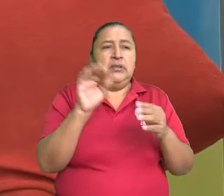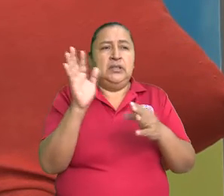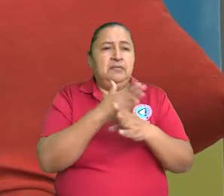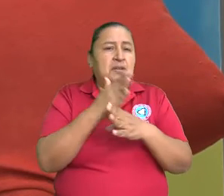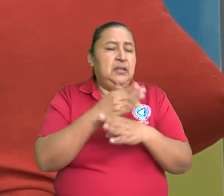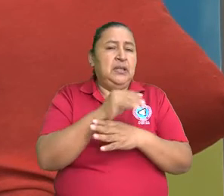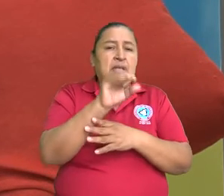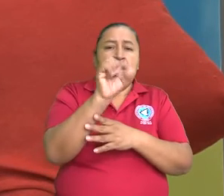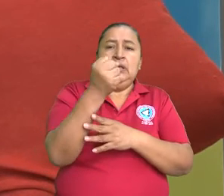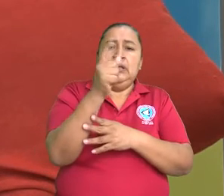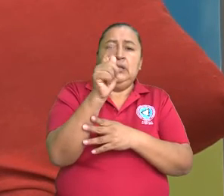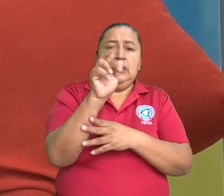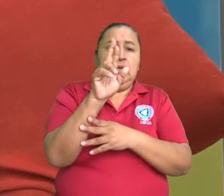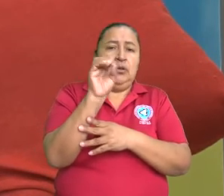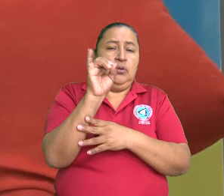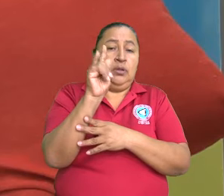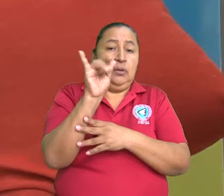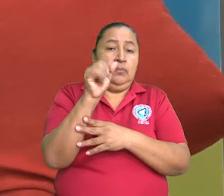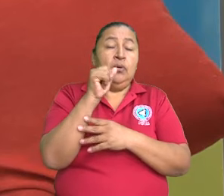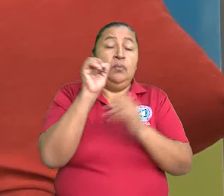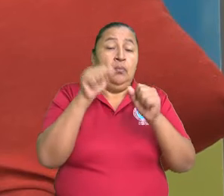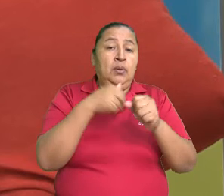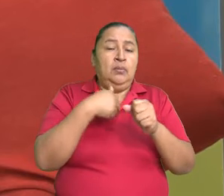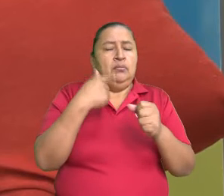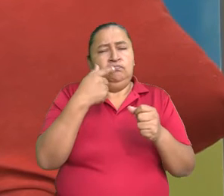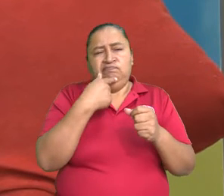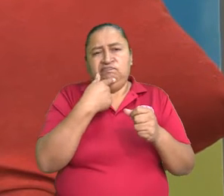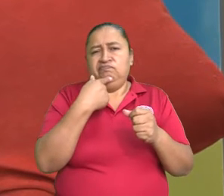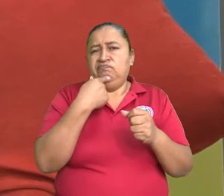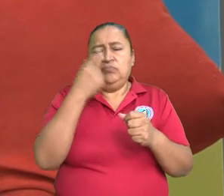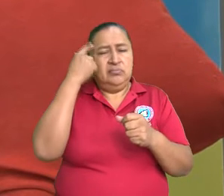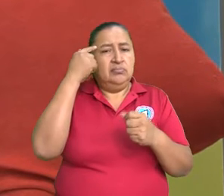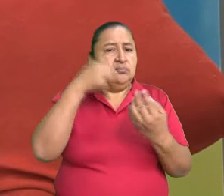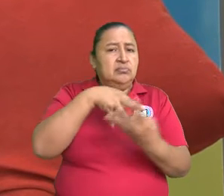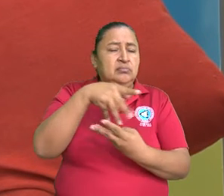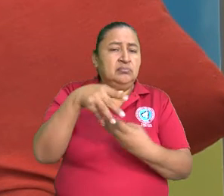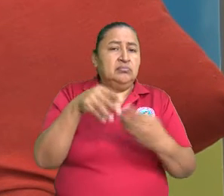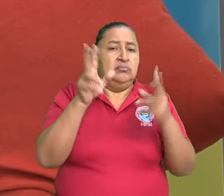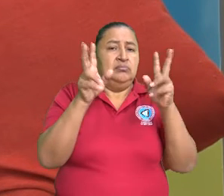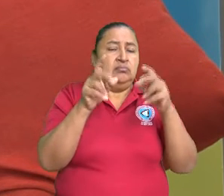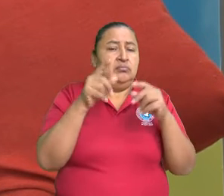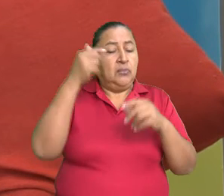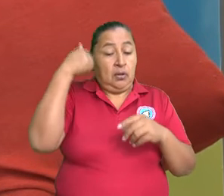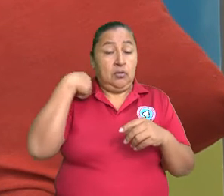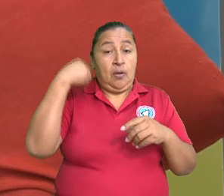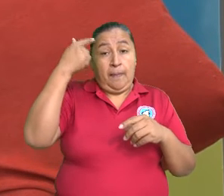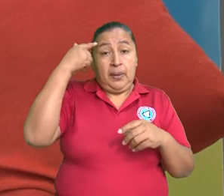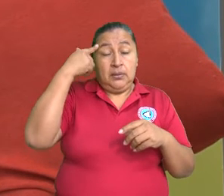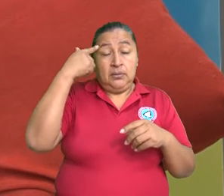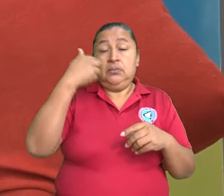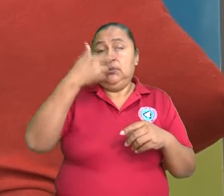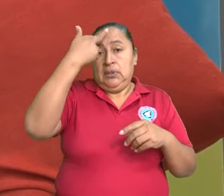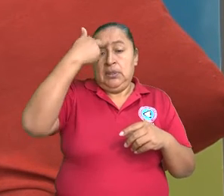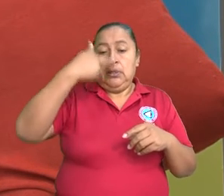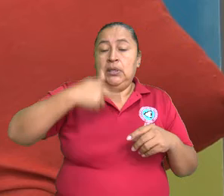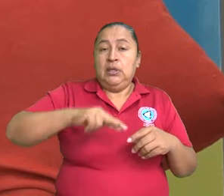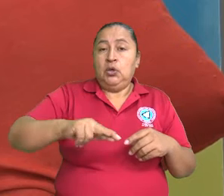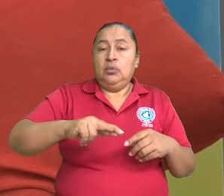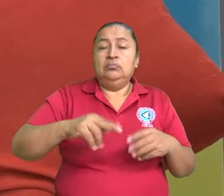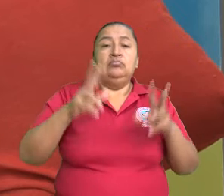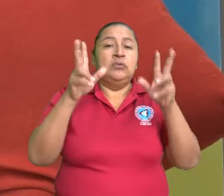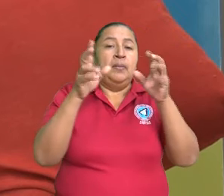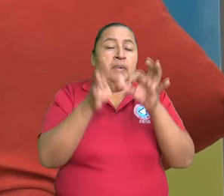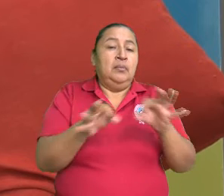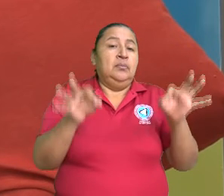también, y relacionándolo con el tema, pues, la religión yo creo que juega un papel muy importante en el caso, pues, de